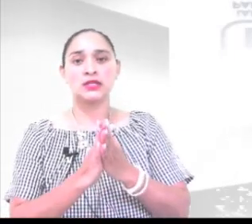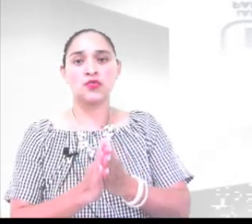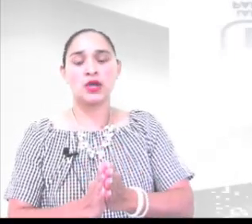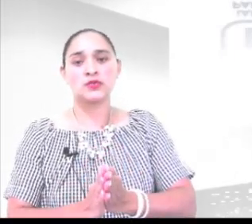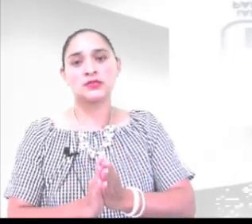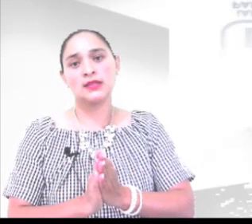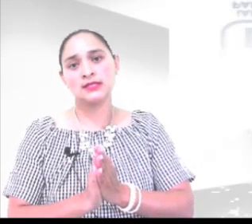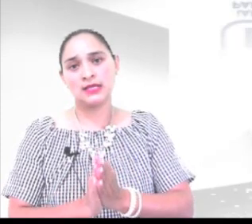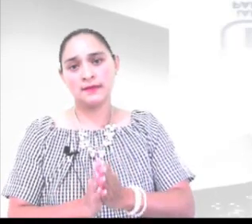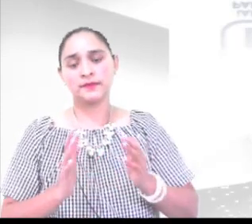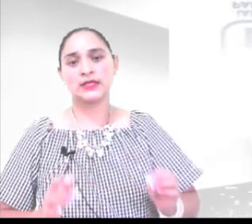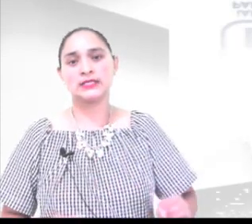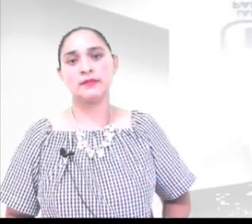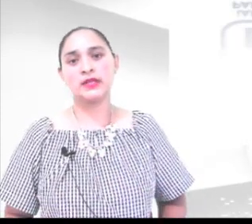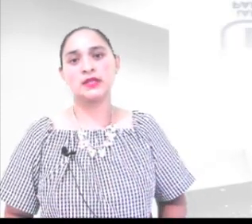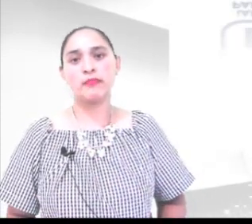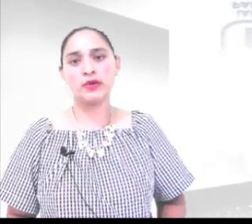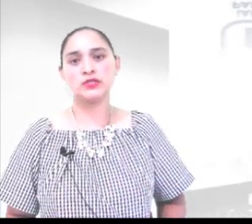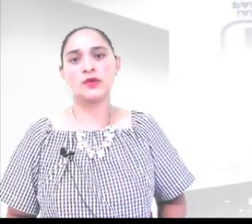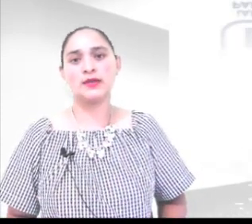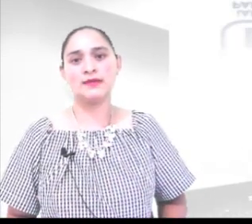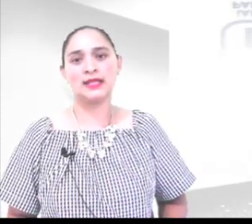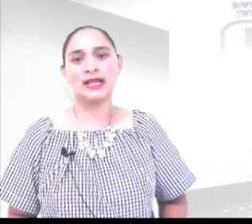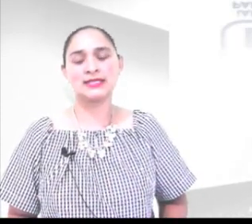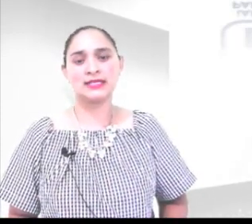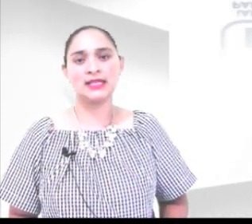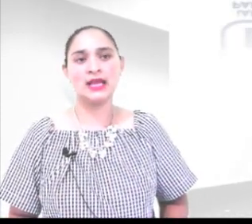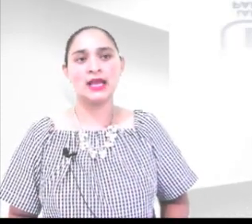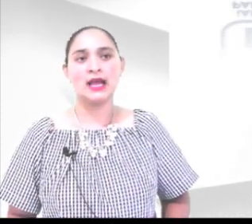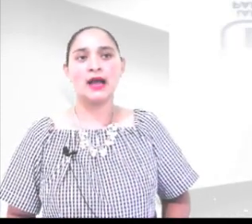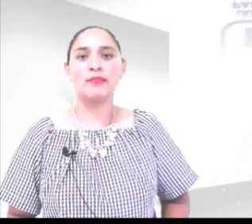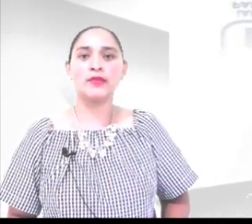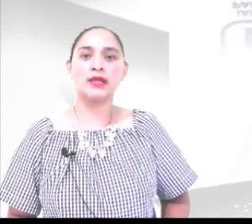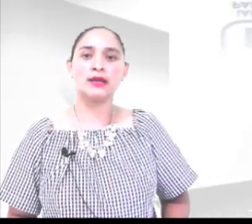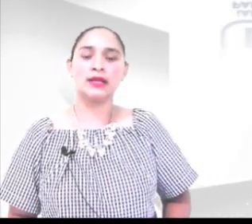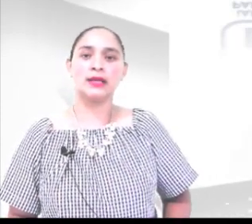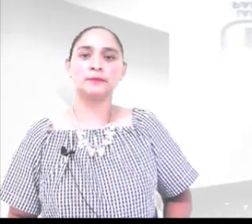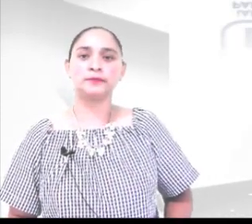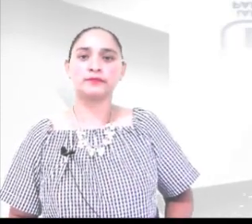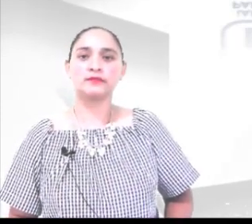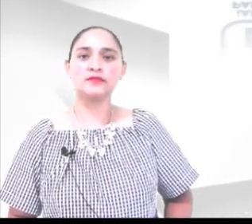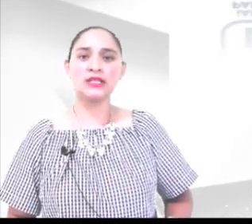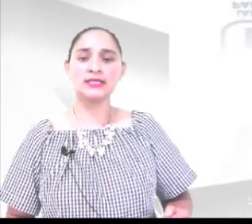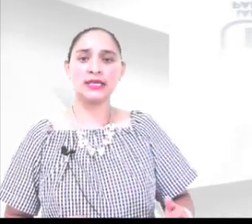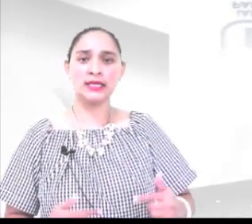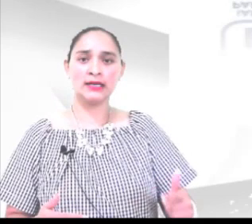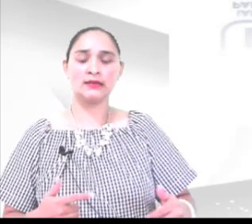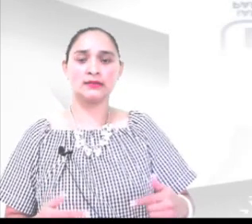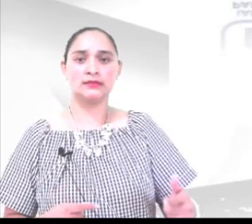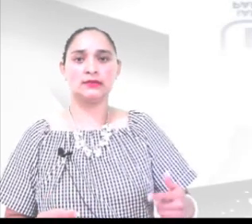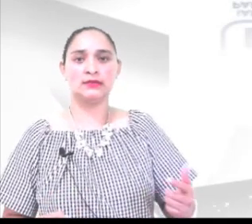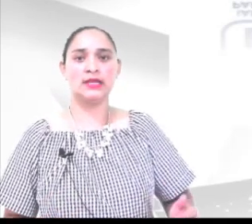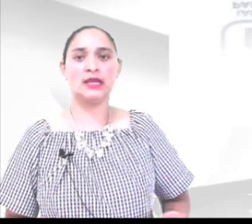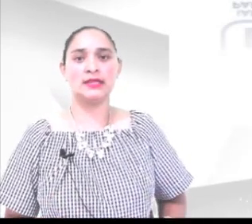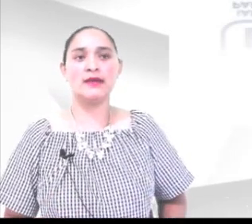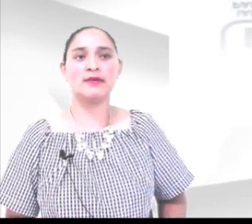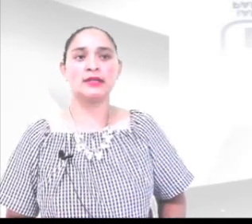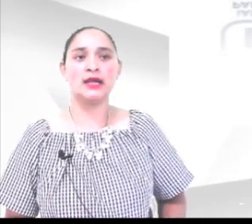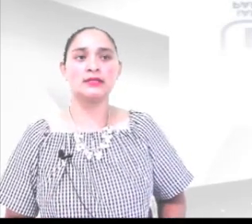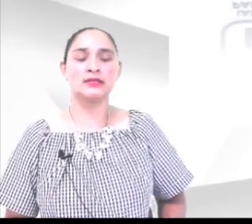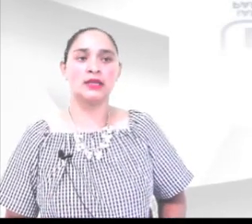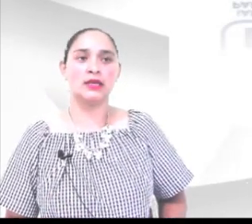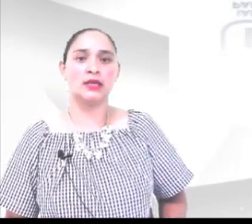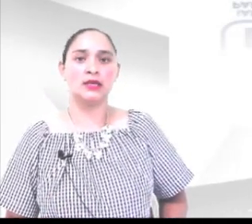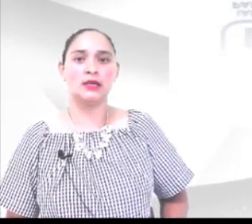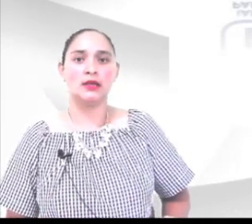cordial invitación a que usted esté siempre dispuesto ahí, ¿verdad?, en casita, a poder seguir día a día,